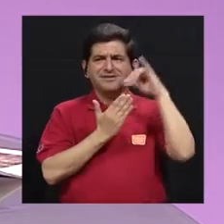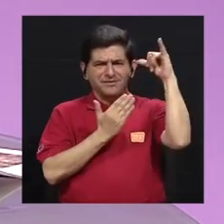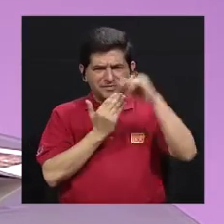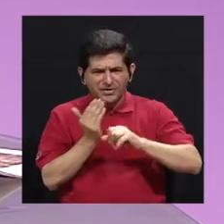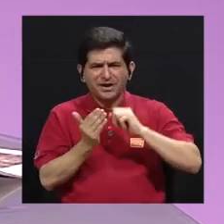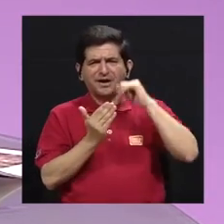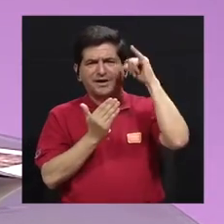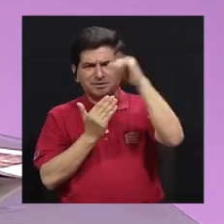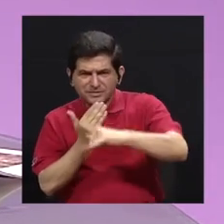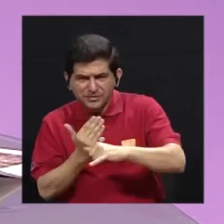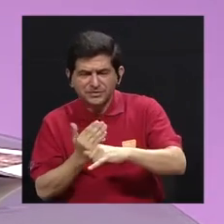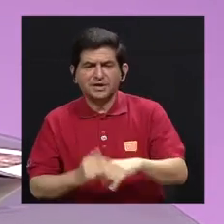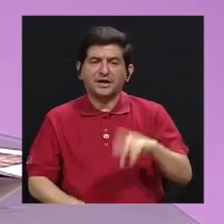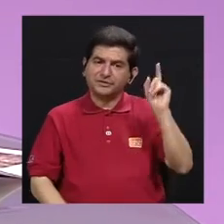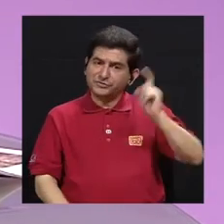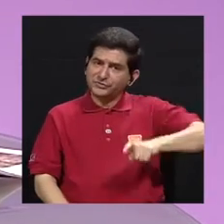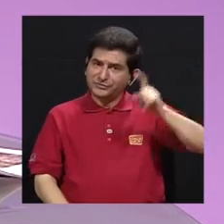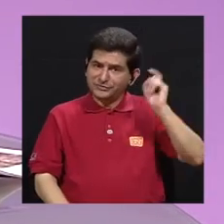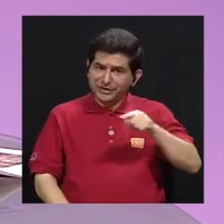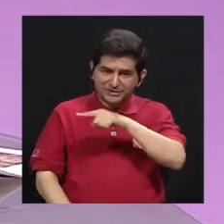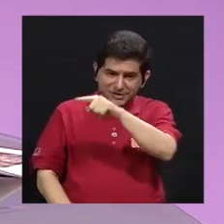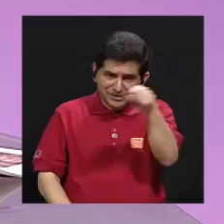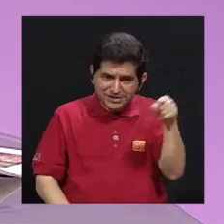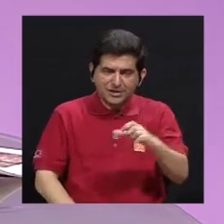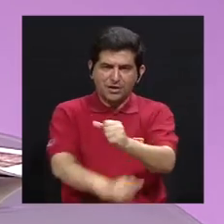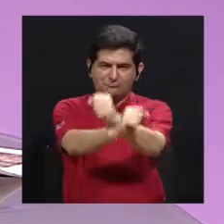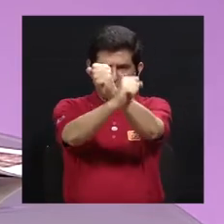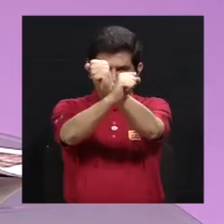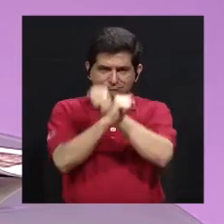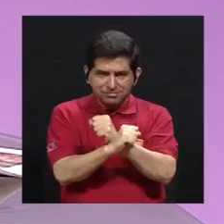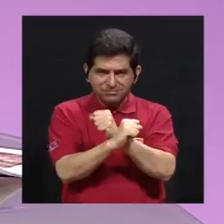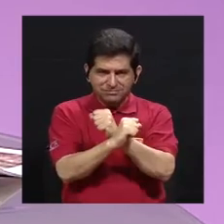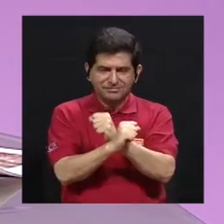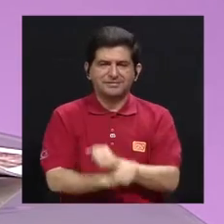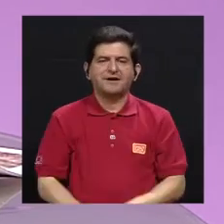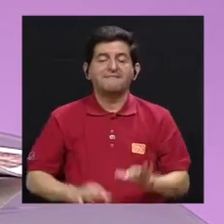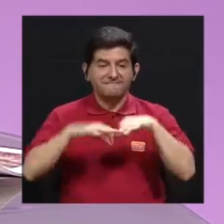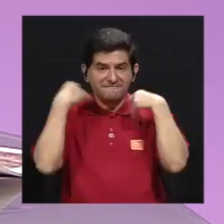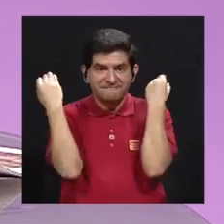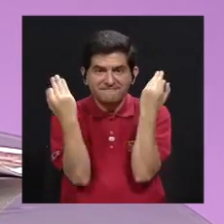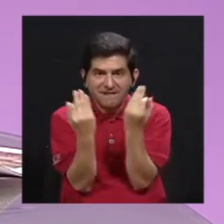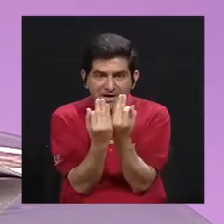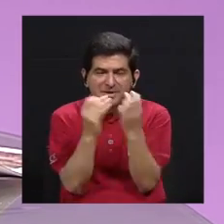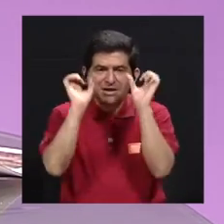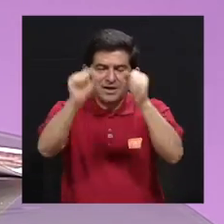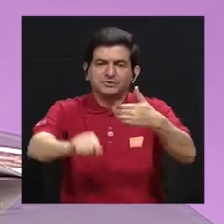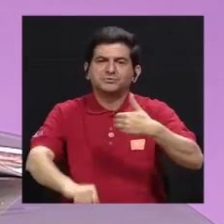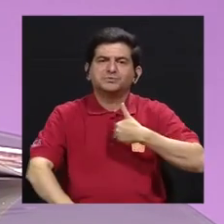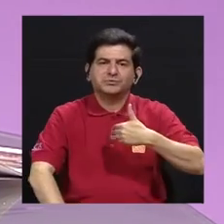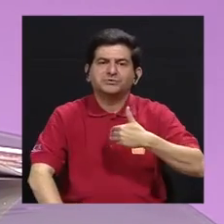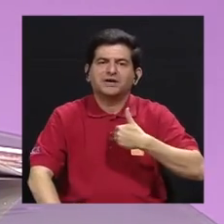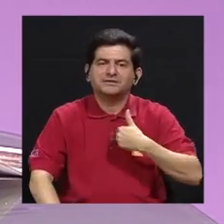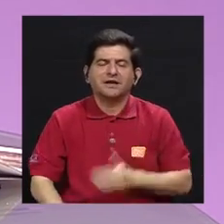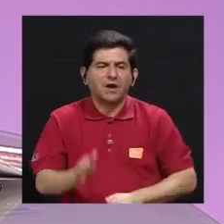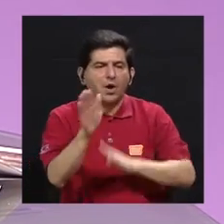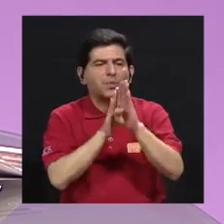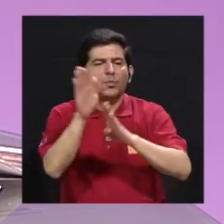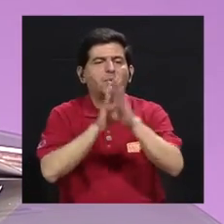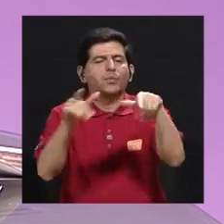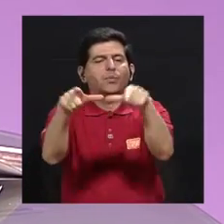otros proyectos que deben asegurar que esas familias logren tener